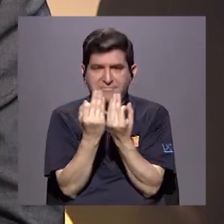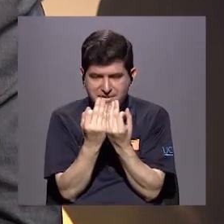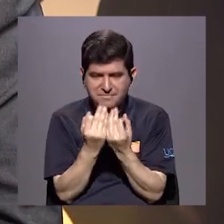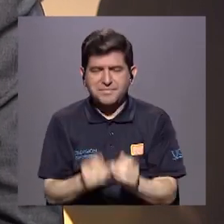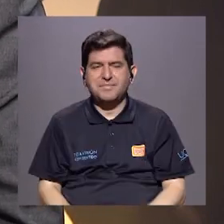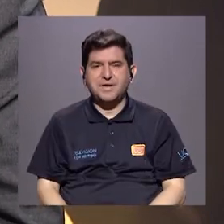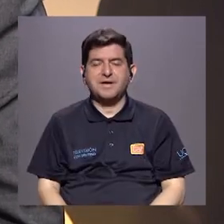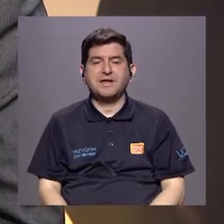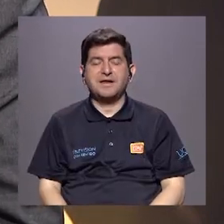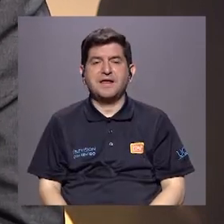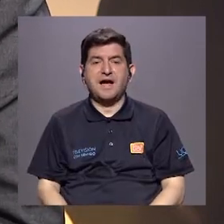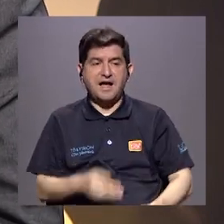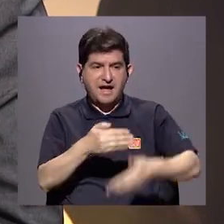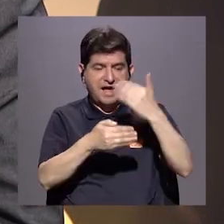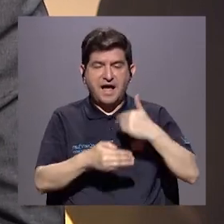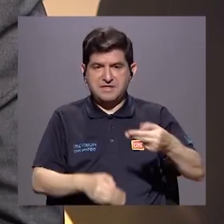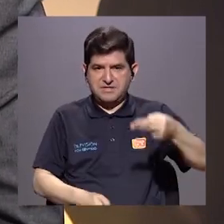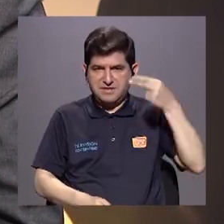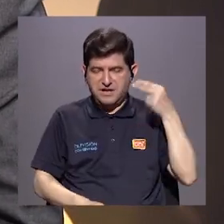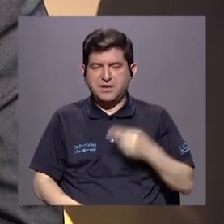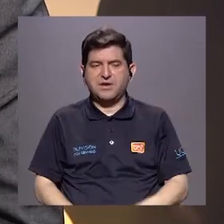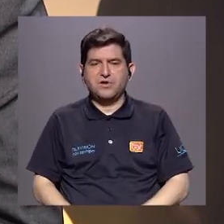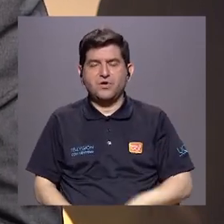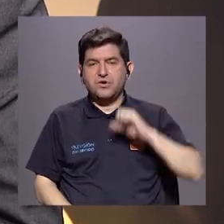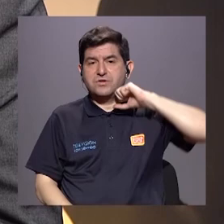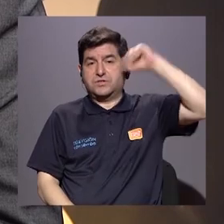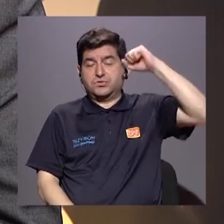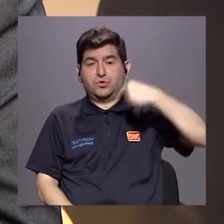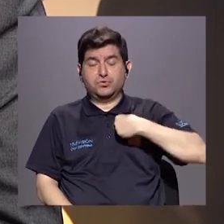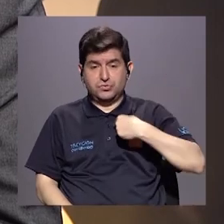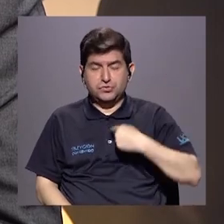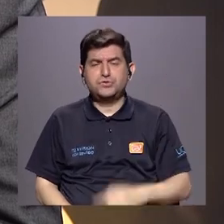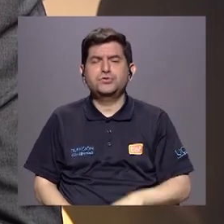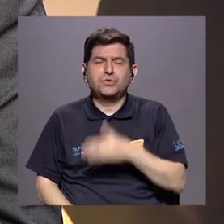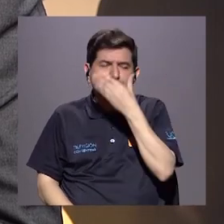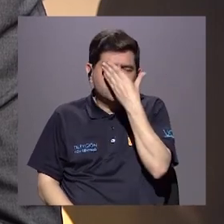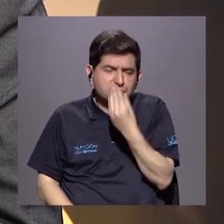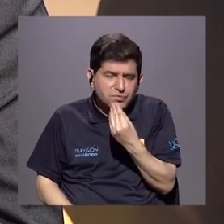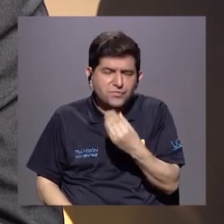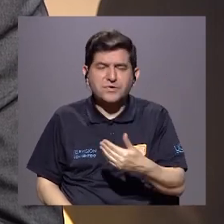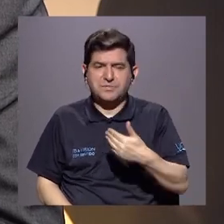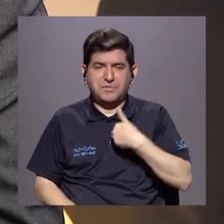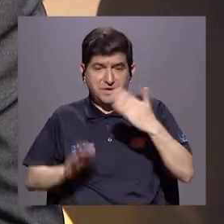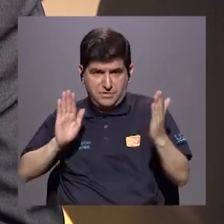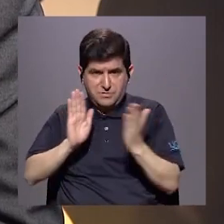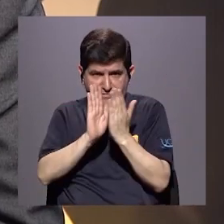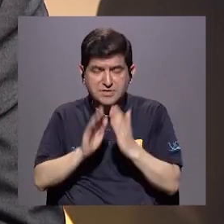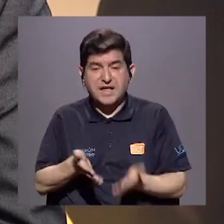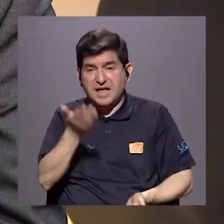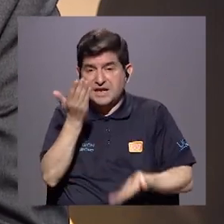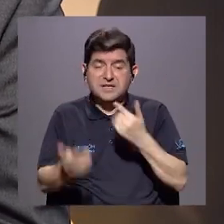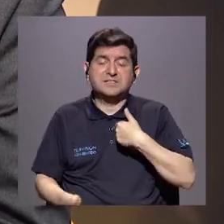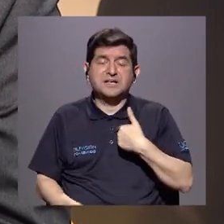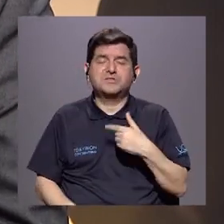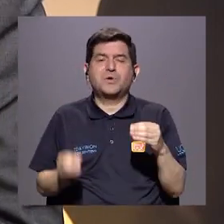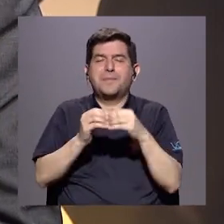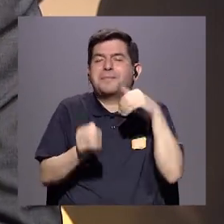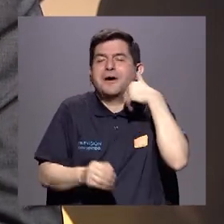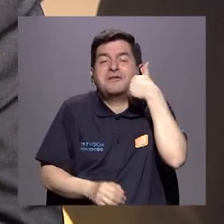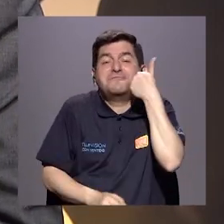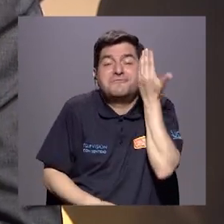antecedentes de suicidio en una circunstancia en lo que yo tenga un gran sufrimiento psicológico podría estar proclive a